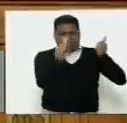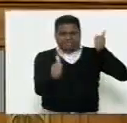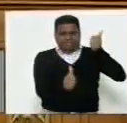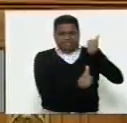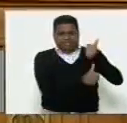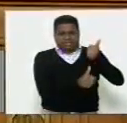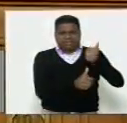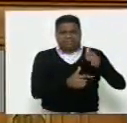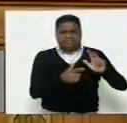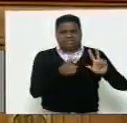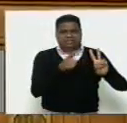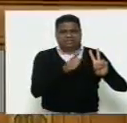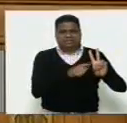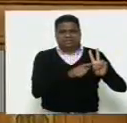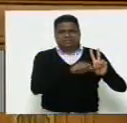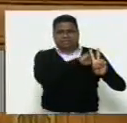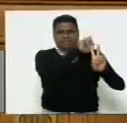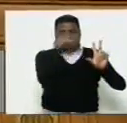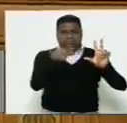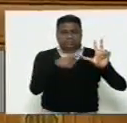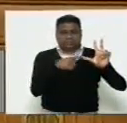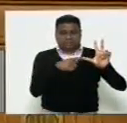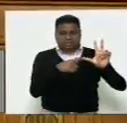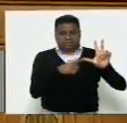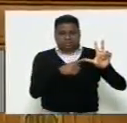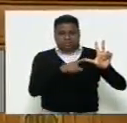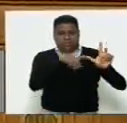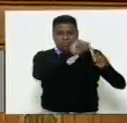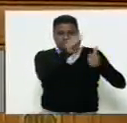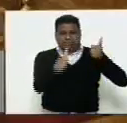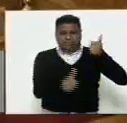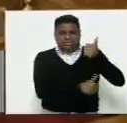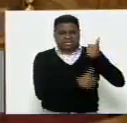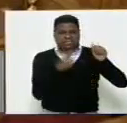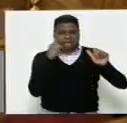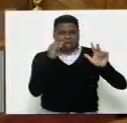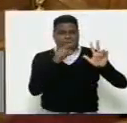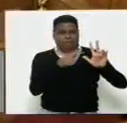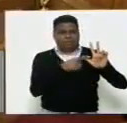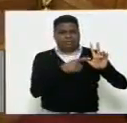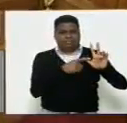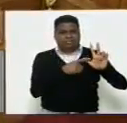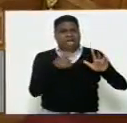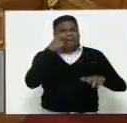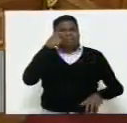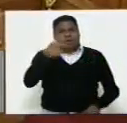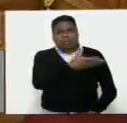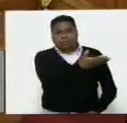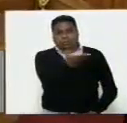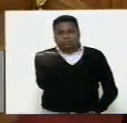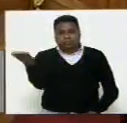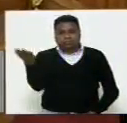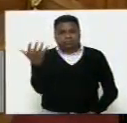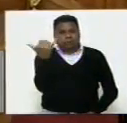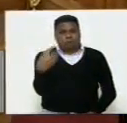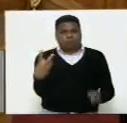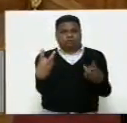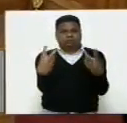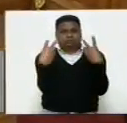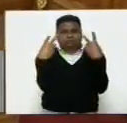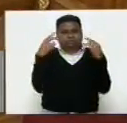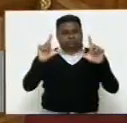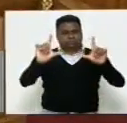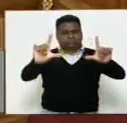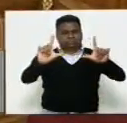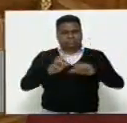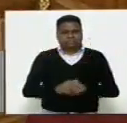Tania Díaz, al segundo vicepresidente, Elvis Amoroso, y al pueblo heroico de Venezuela que hoy está representado en